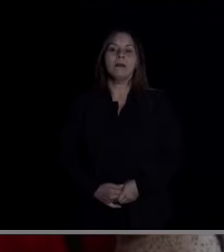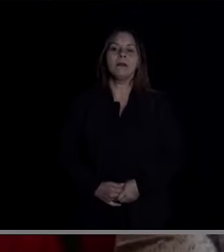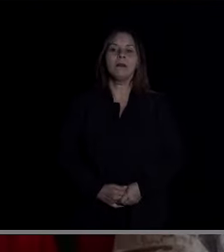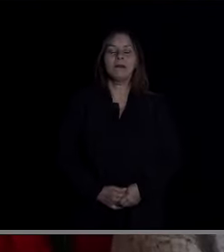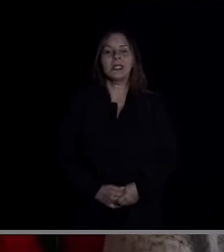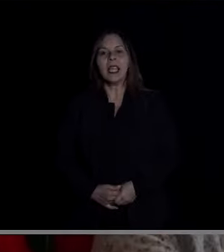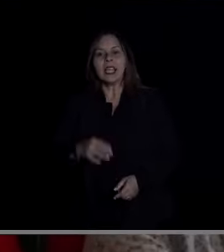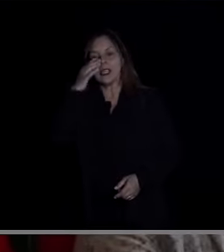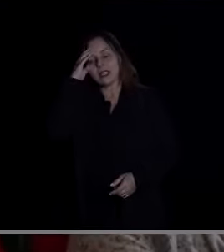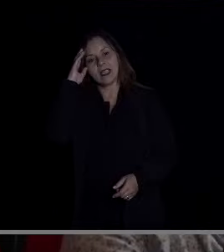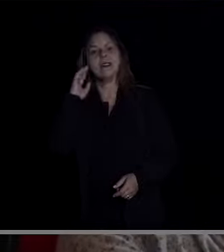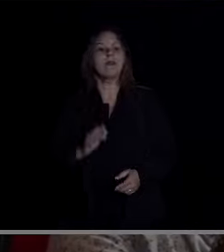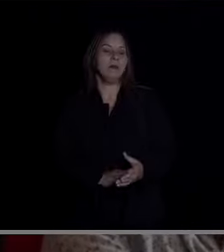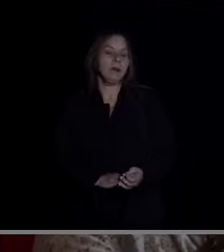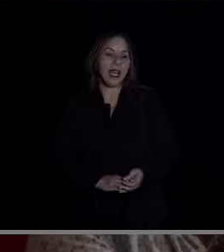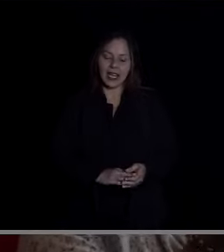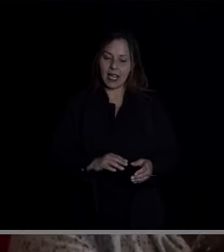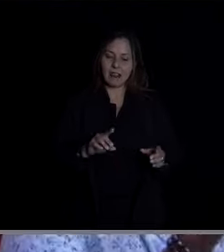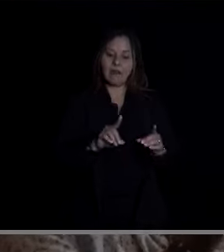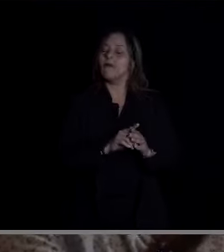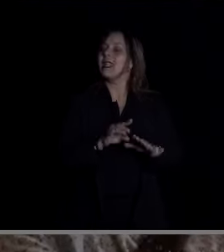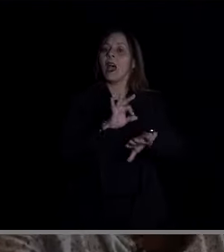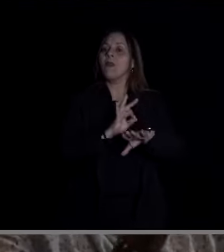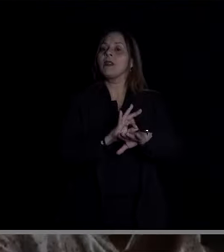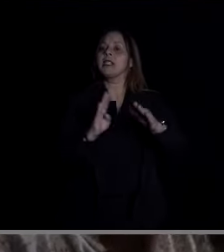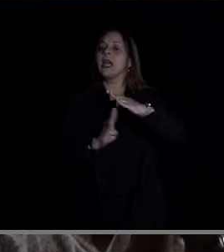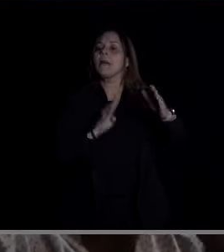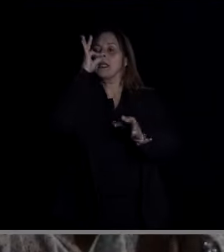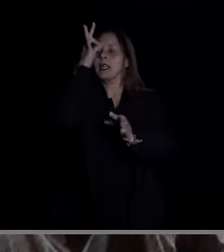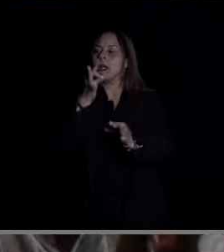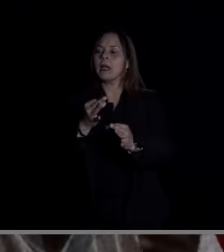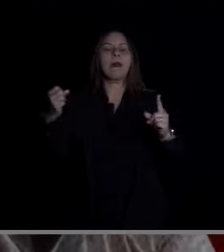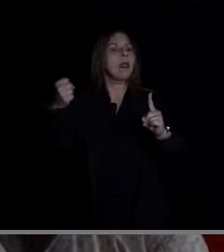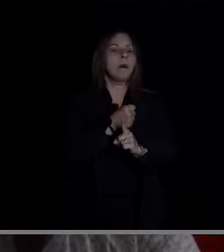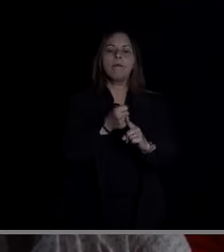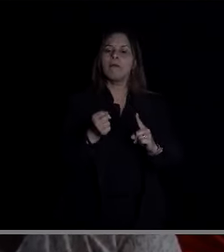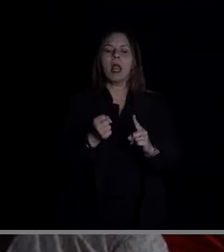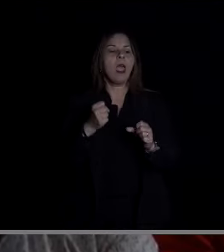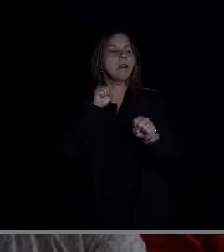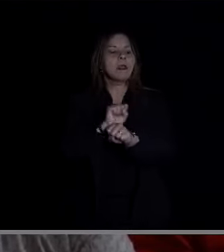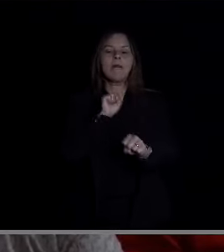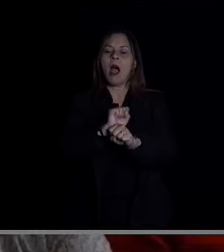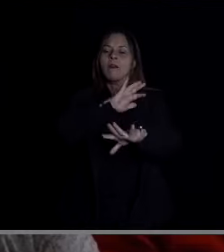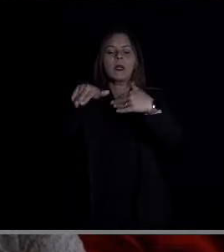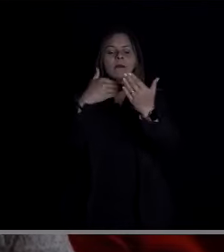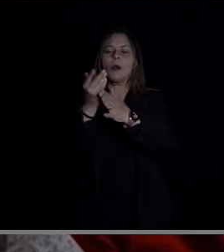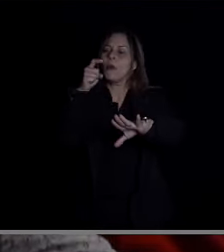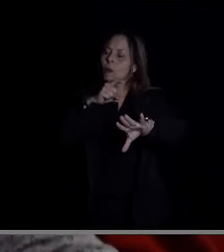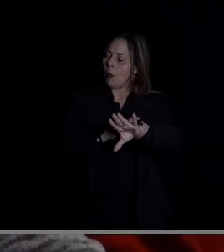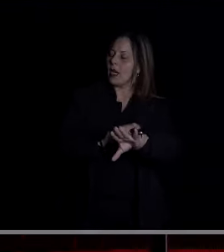Esas entidades de Base de Fe que igual están siempre ahí dando la pelea en todo momento. Gracias un millón. Qué bueno tenerlos con